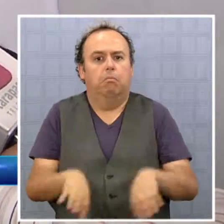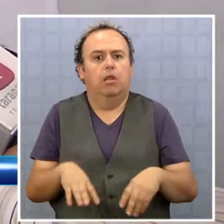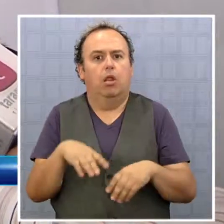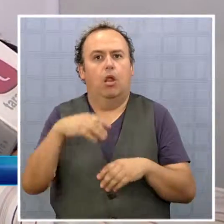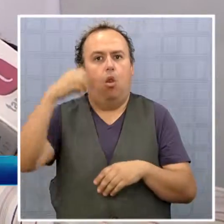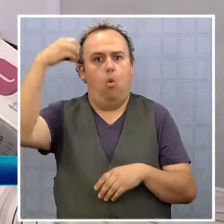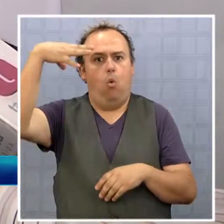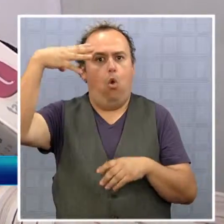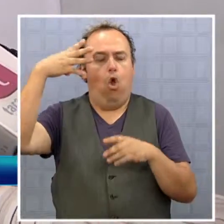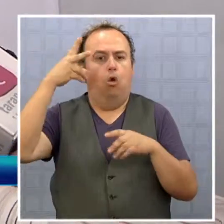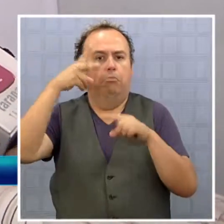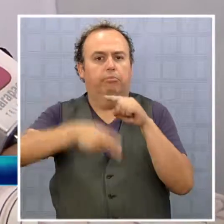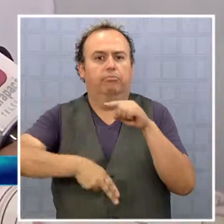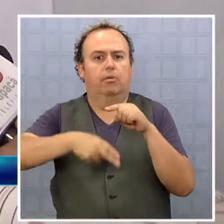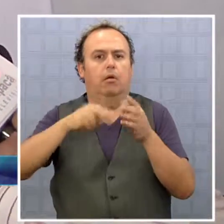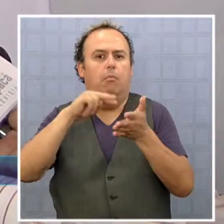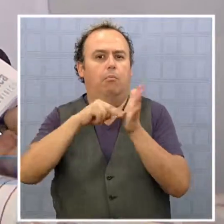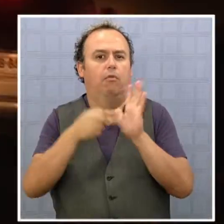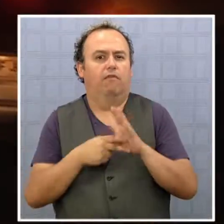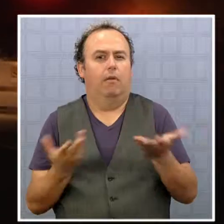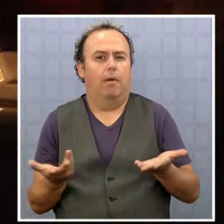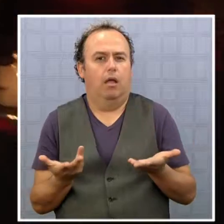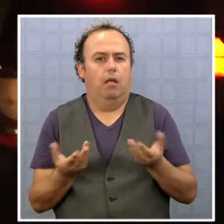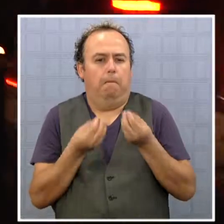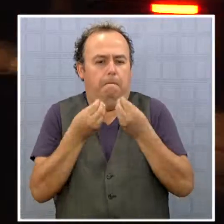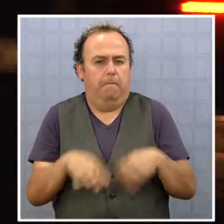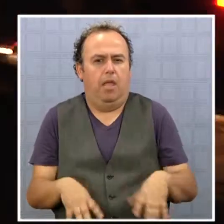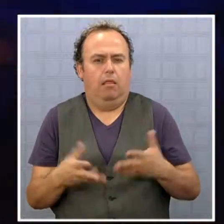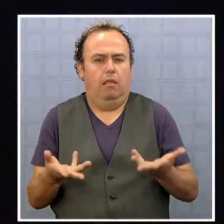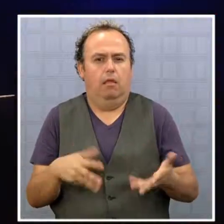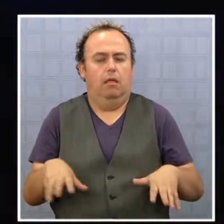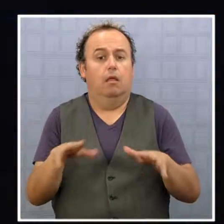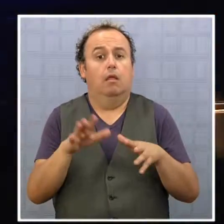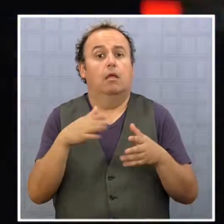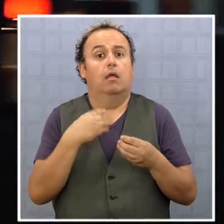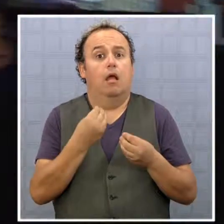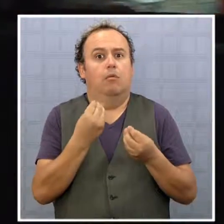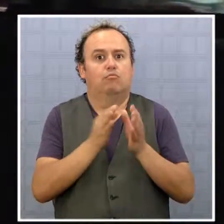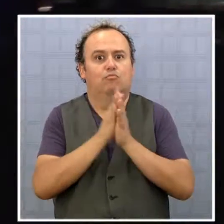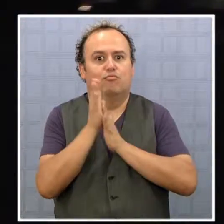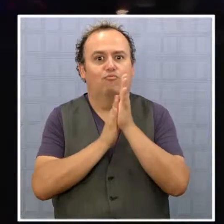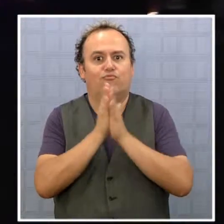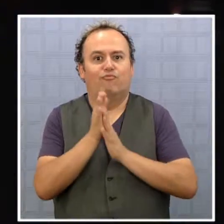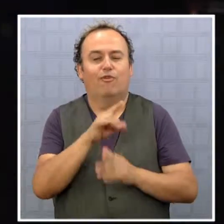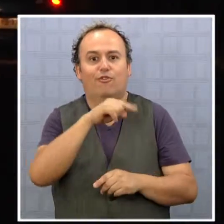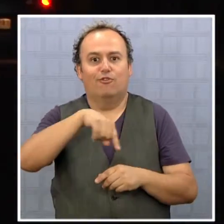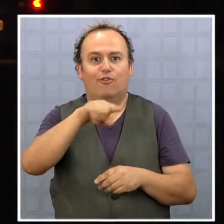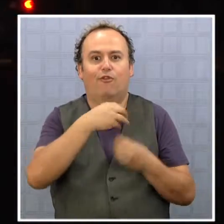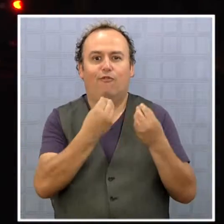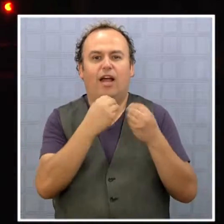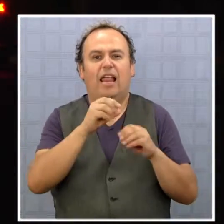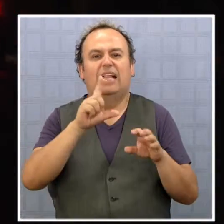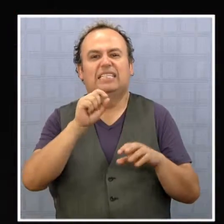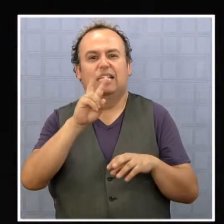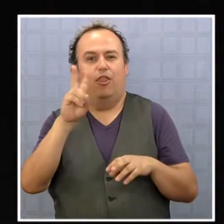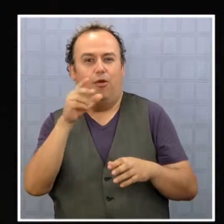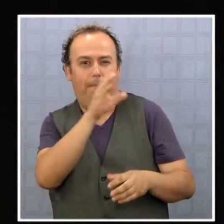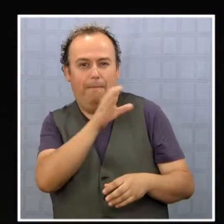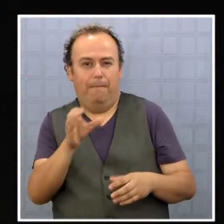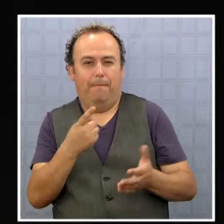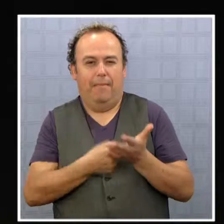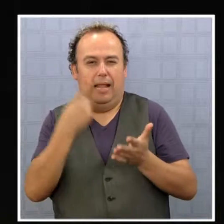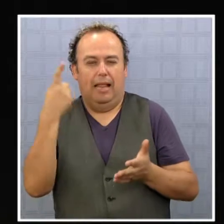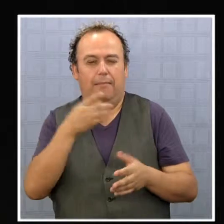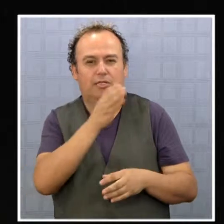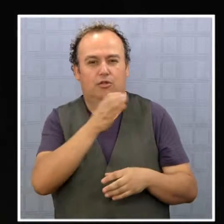pudiesen haber tenido los consumidores por este prolongado corte de energía. La medida favorece a los clientes residenciales, otras reparticiones y